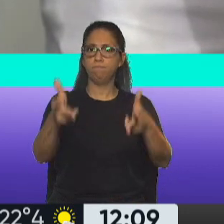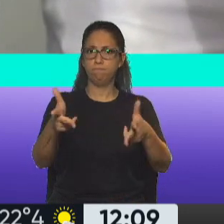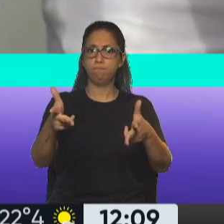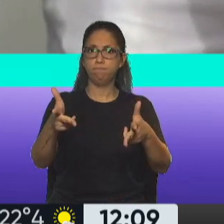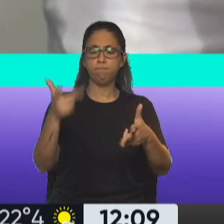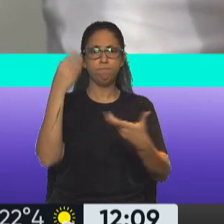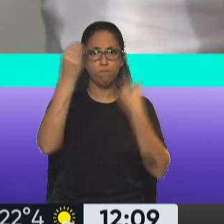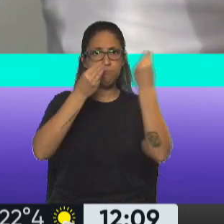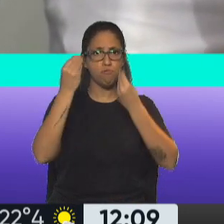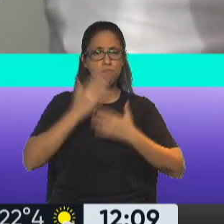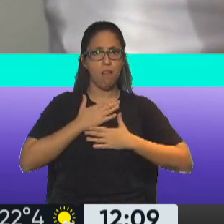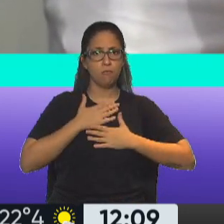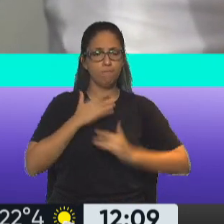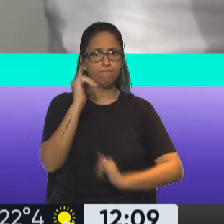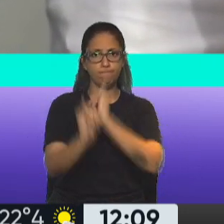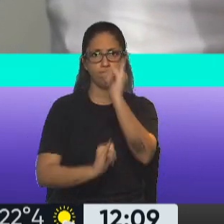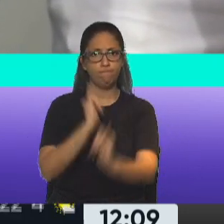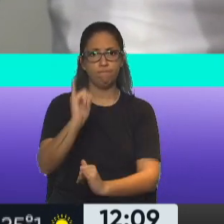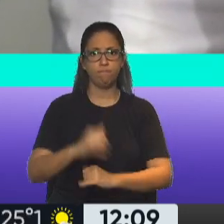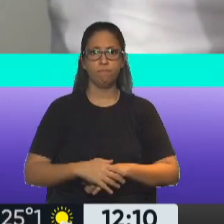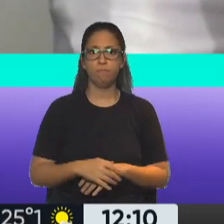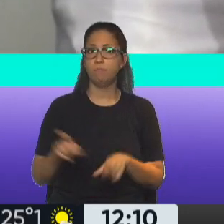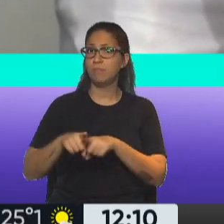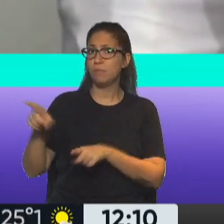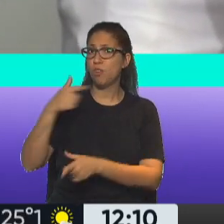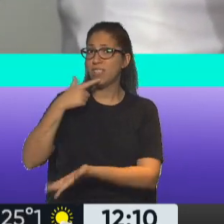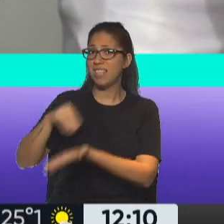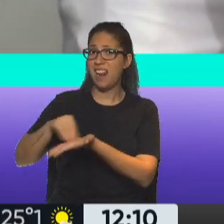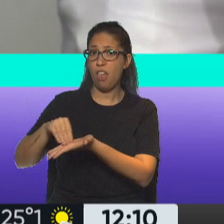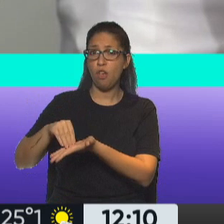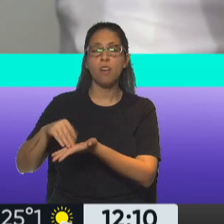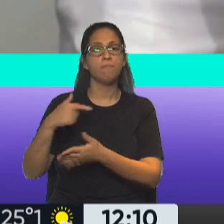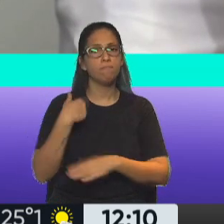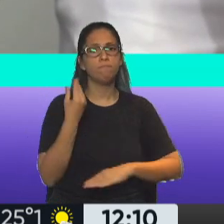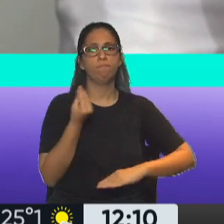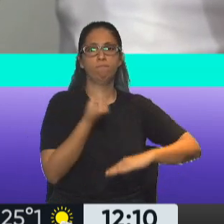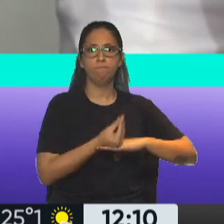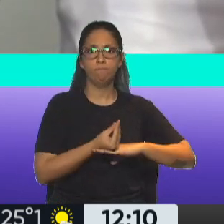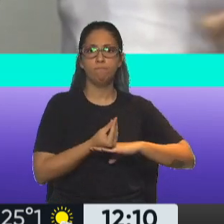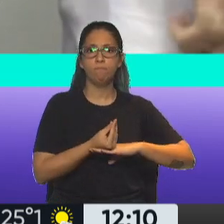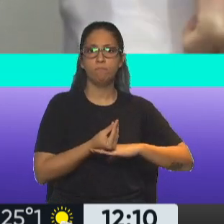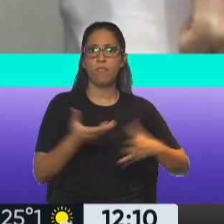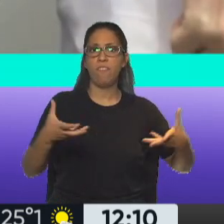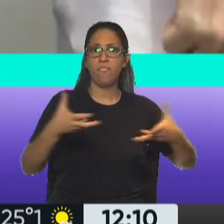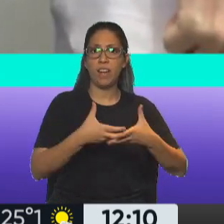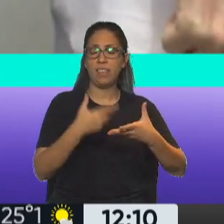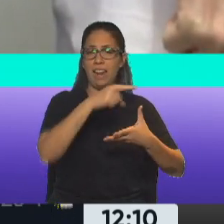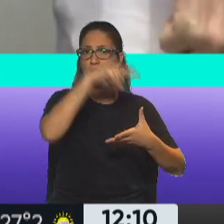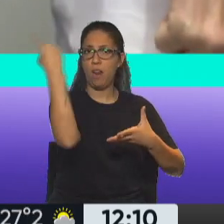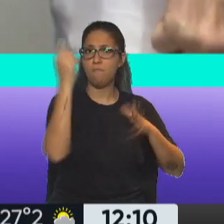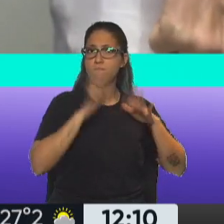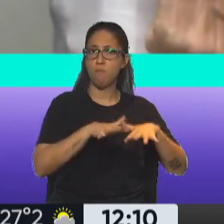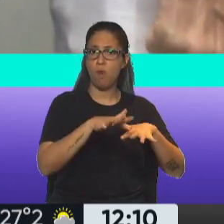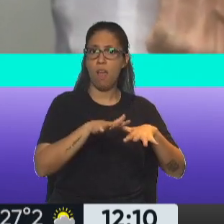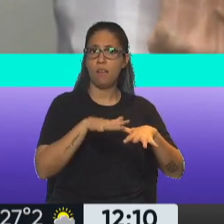nuestra preocupación. Yo, como dice la senadora Fernández Agasti, estoy representando el Frente Nacional y Popular que